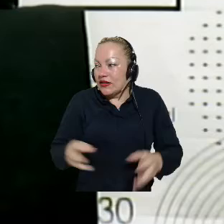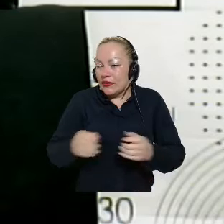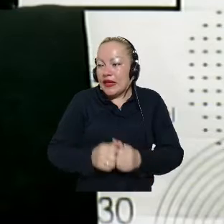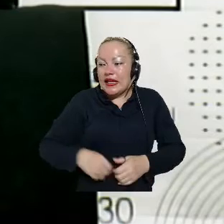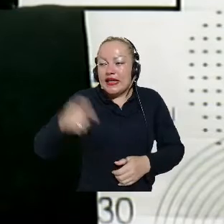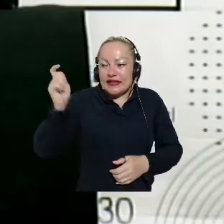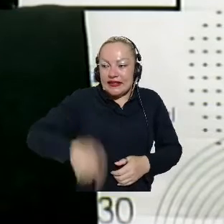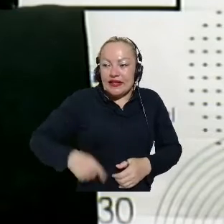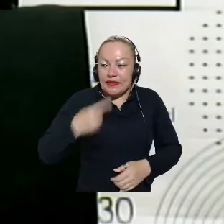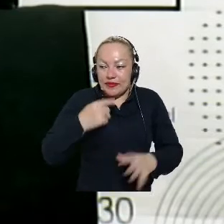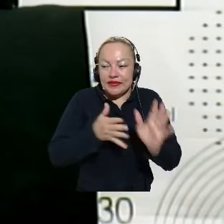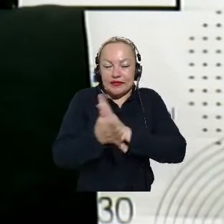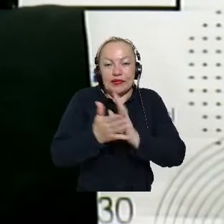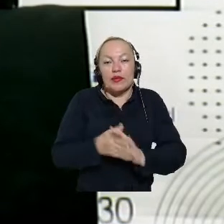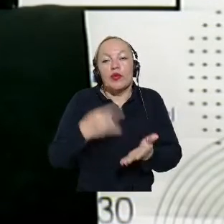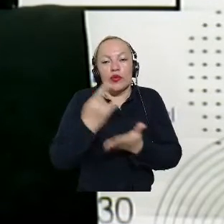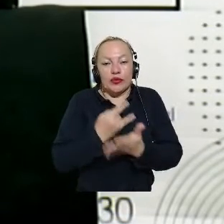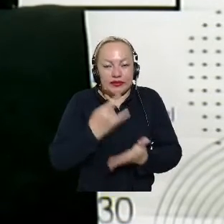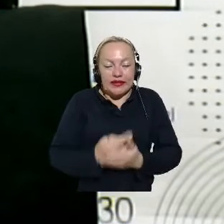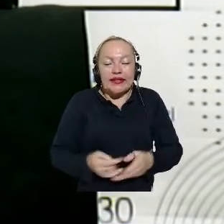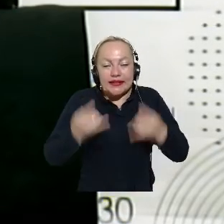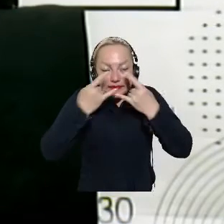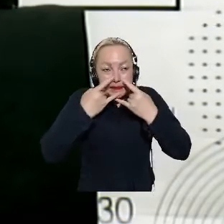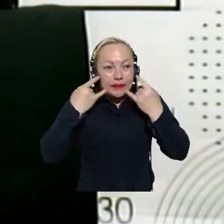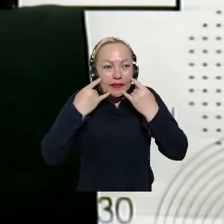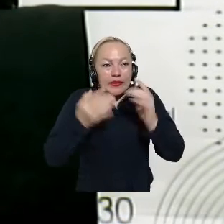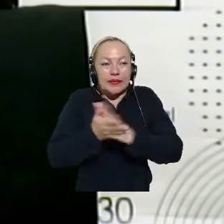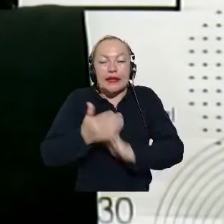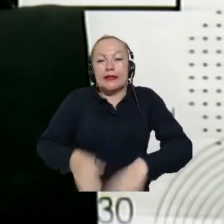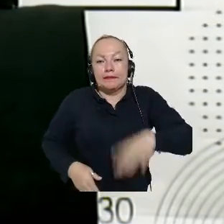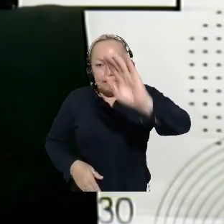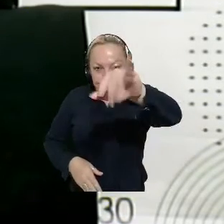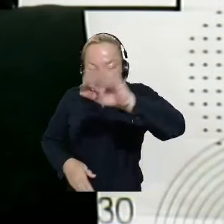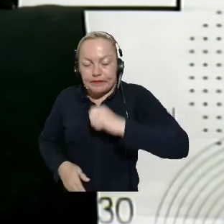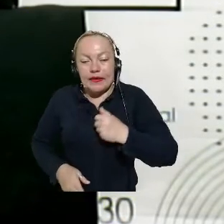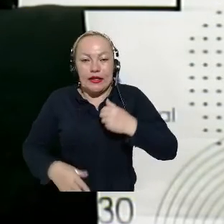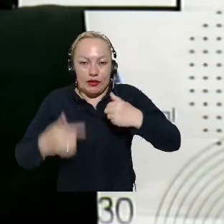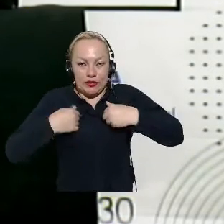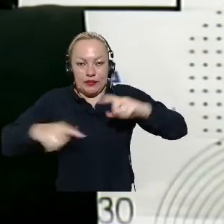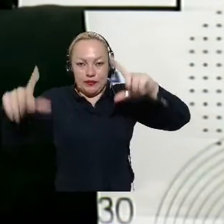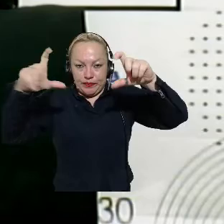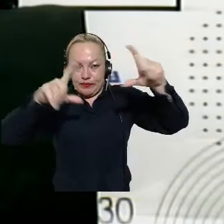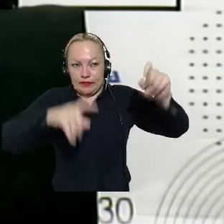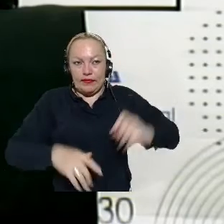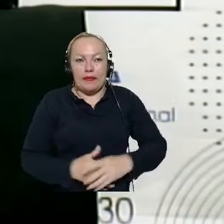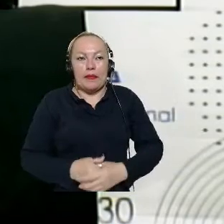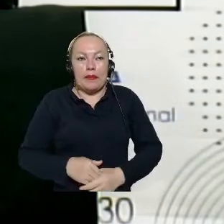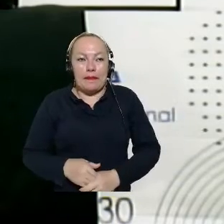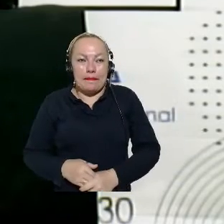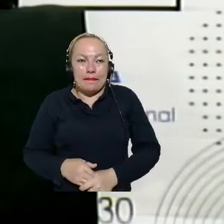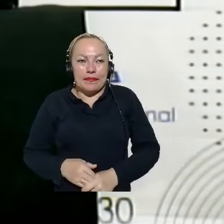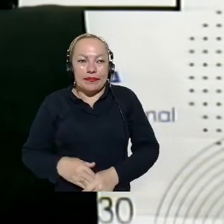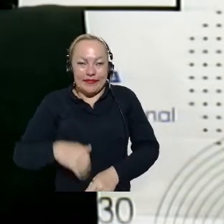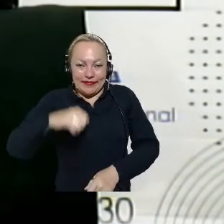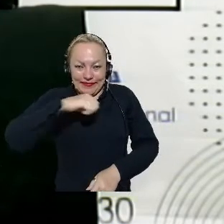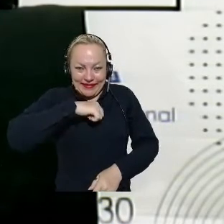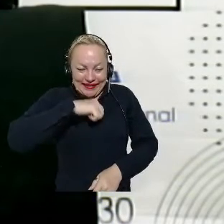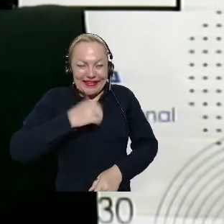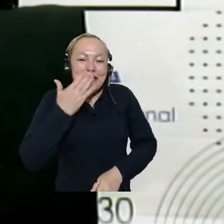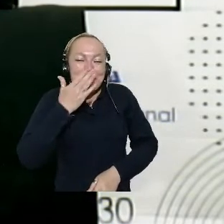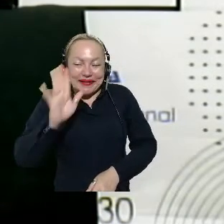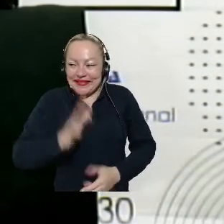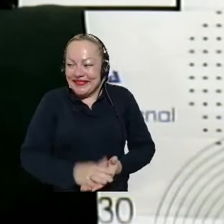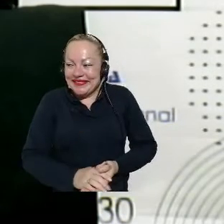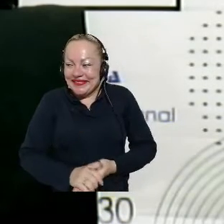usar este tapabocas. Total, así es. Yo tenía unas imágenes. Sí, tenías. Ya no pues, las tienes. No,